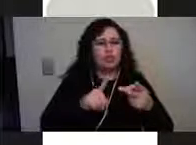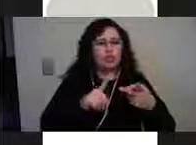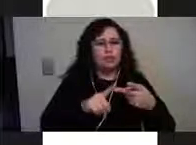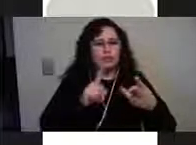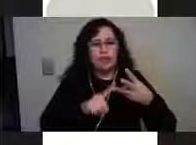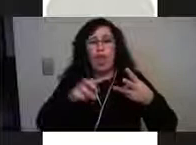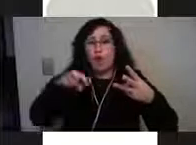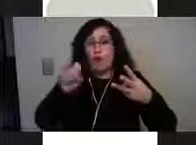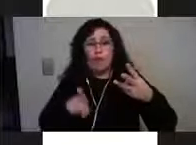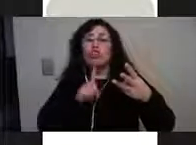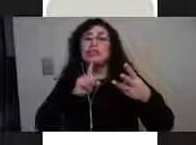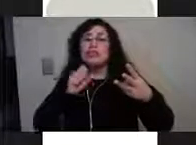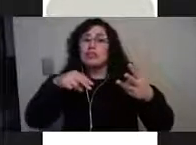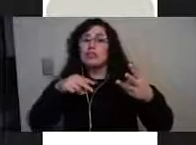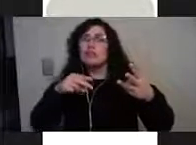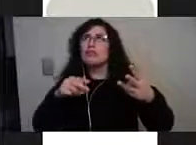de edad.